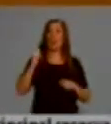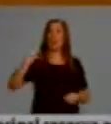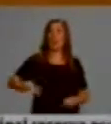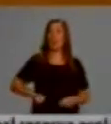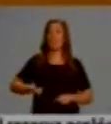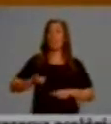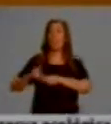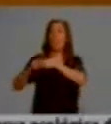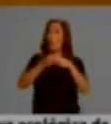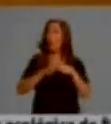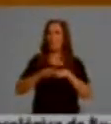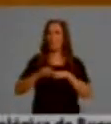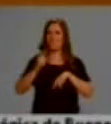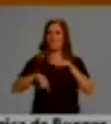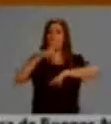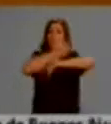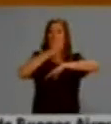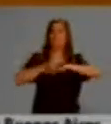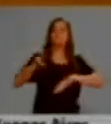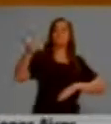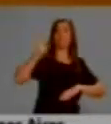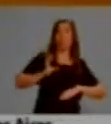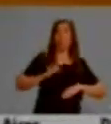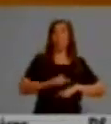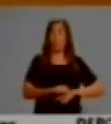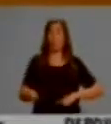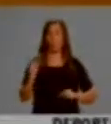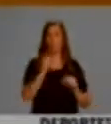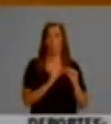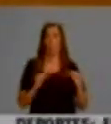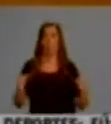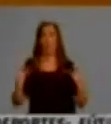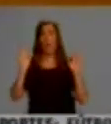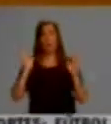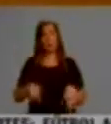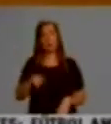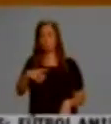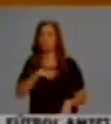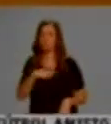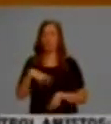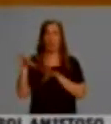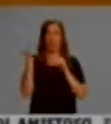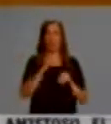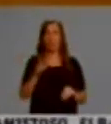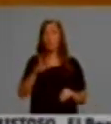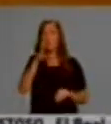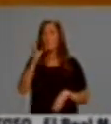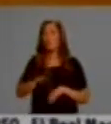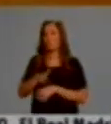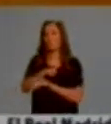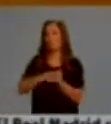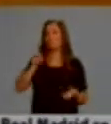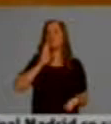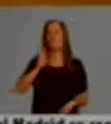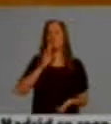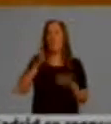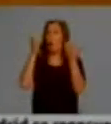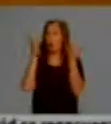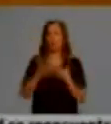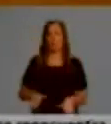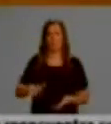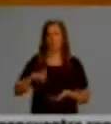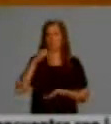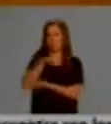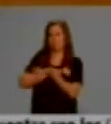hay nada técnico, es la lucha de clases. Y todo este desastre no se entendería sin la corrupción sistémica, y